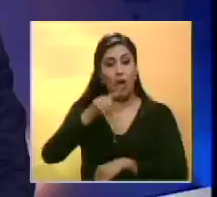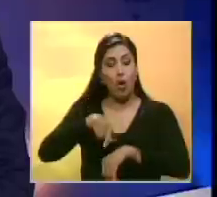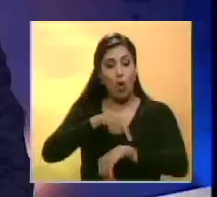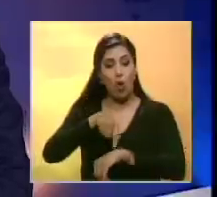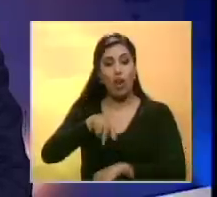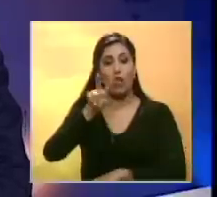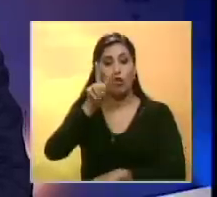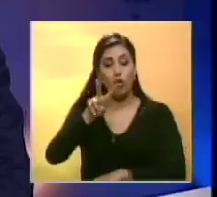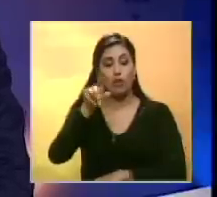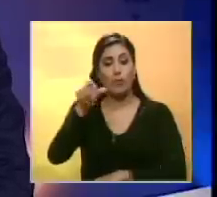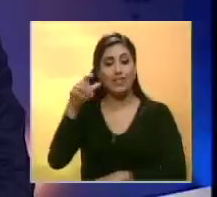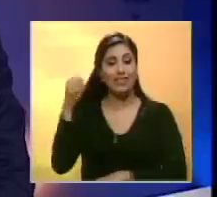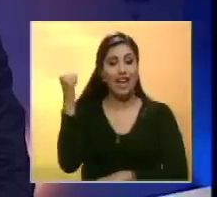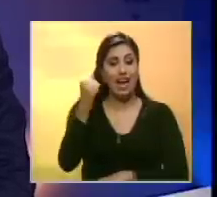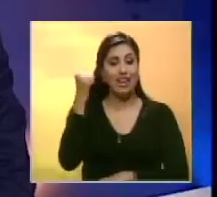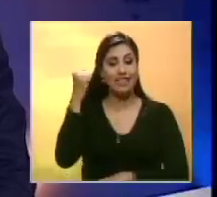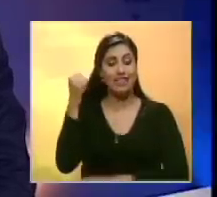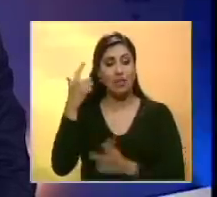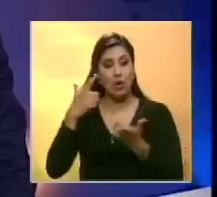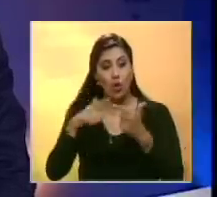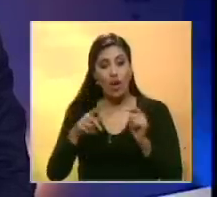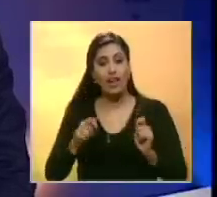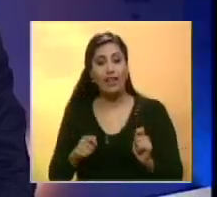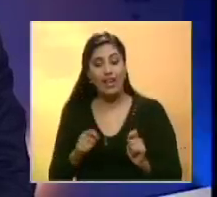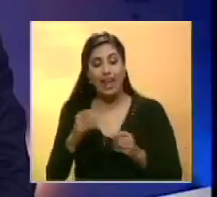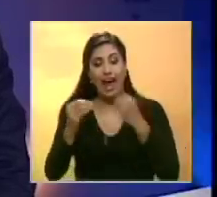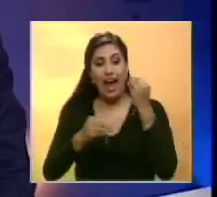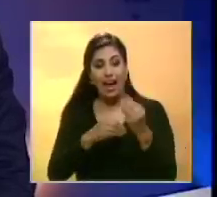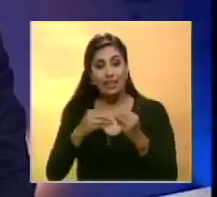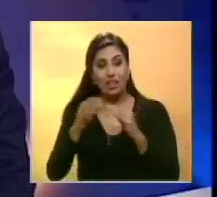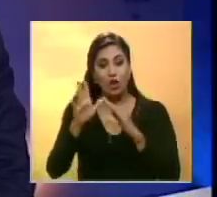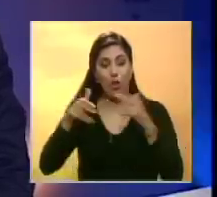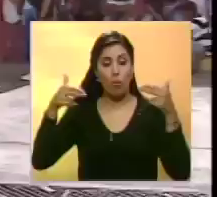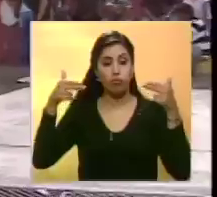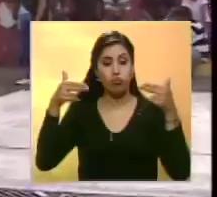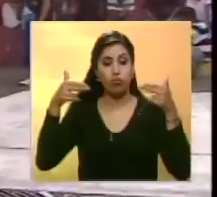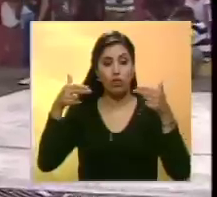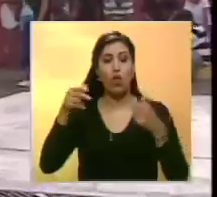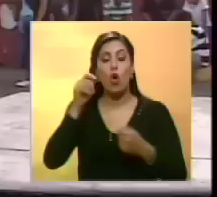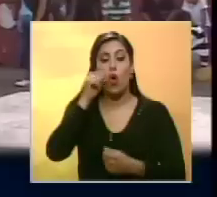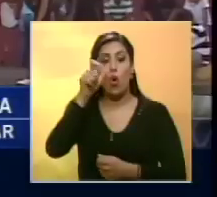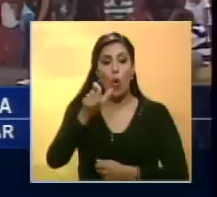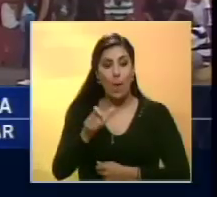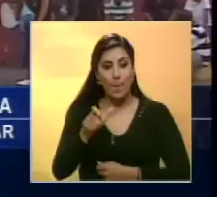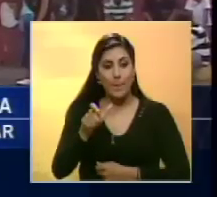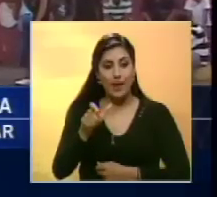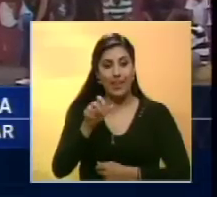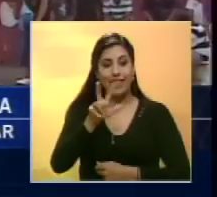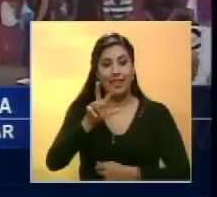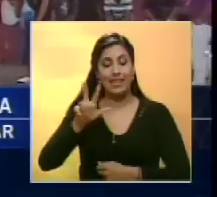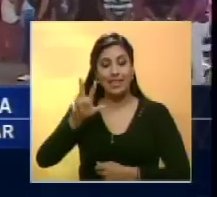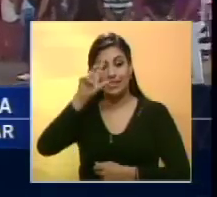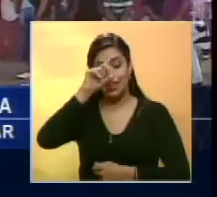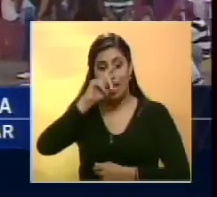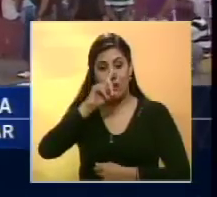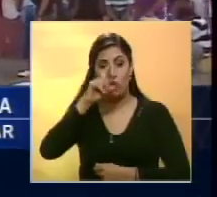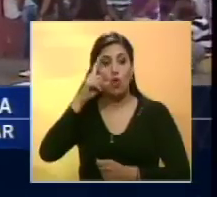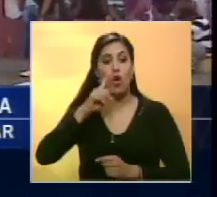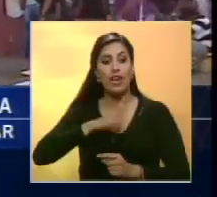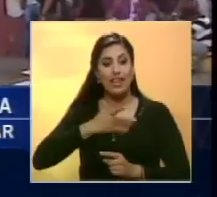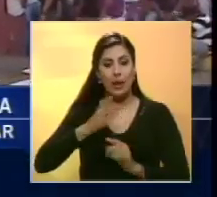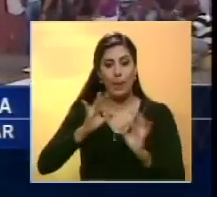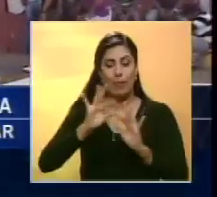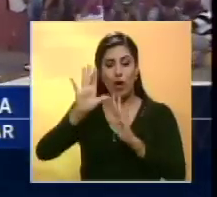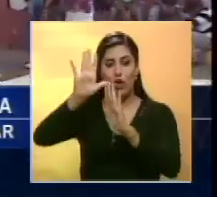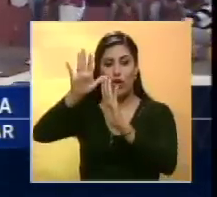sujetos fueron asesinados en distintos hechos cuando pretendían realizar un atraco. Como Junior José Labarca, de 33 años, intentó robar a